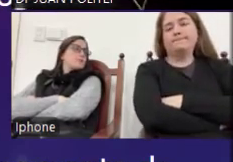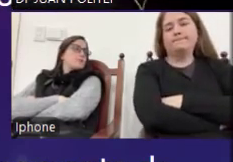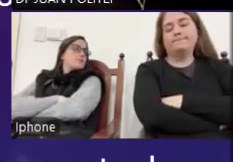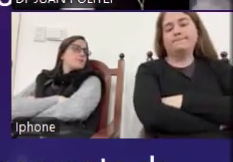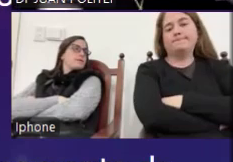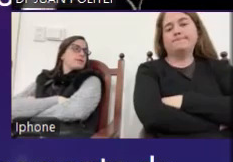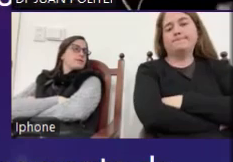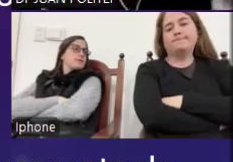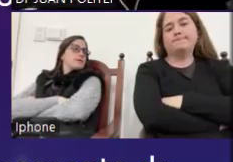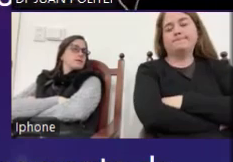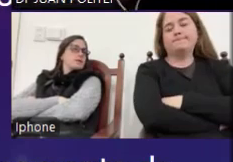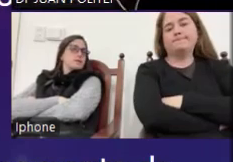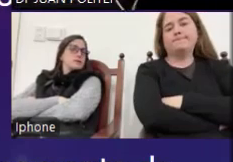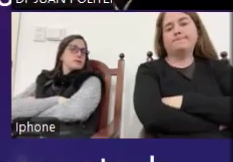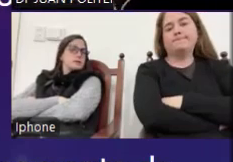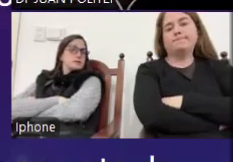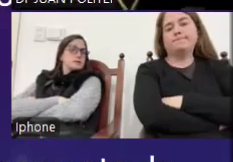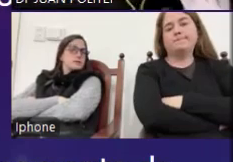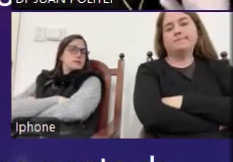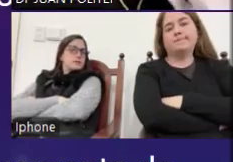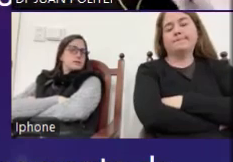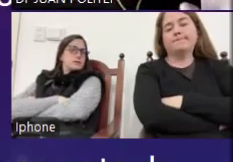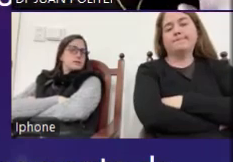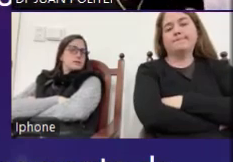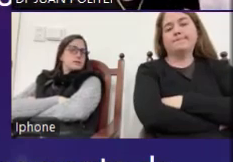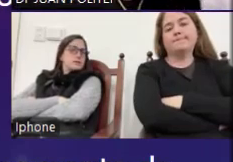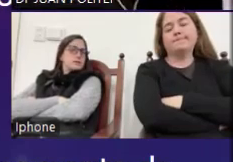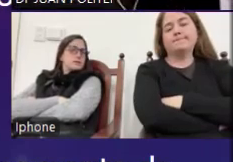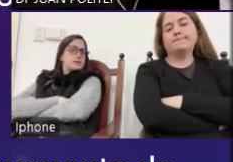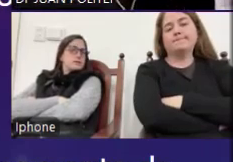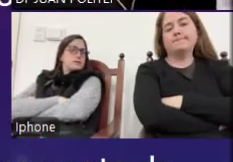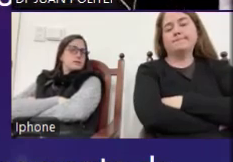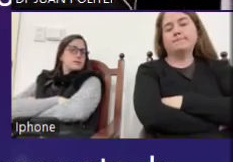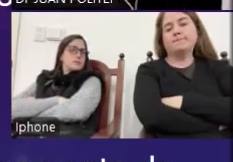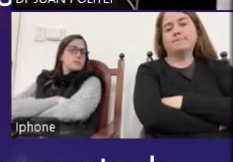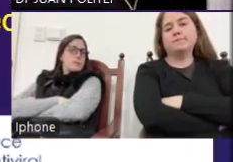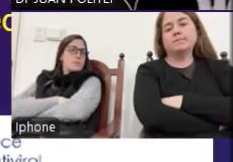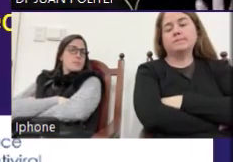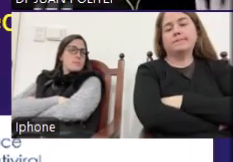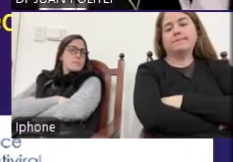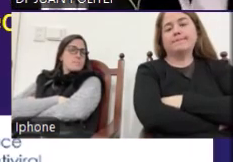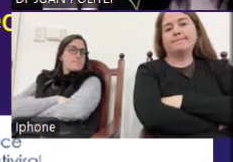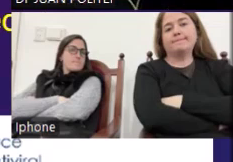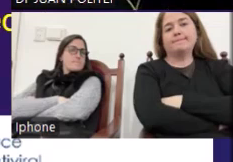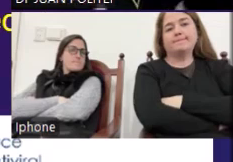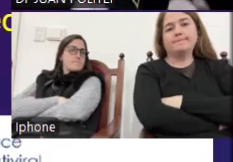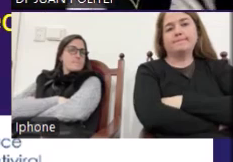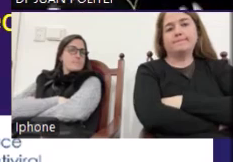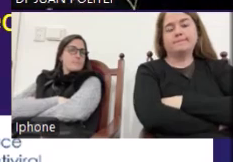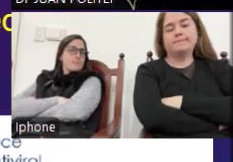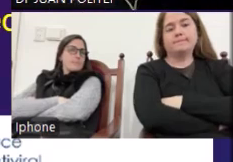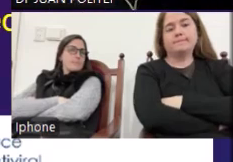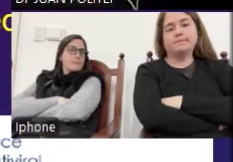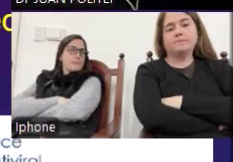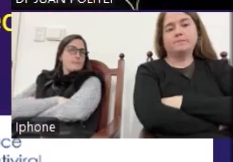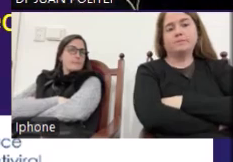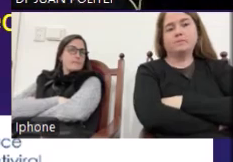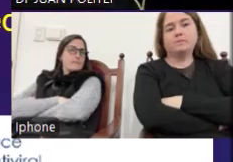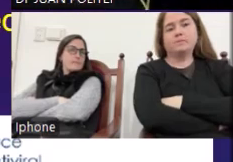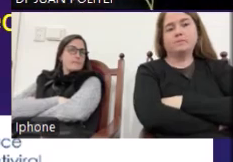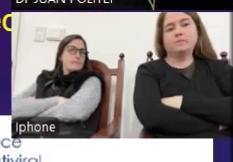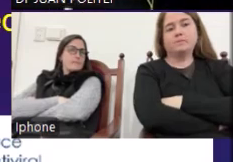podés llevar en el auto, me parece que puede ser muy interesante. Para terminar con esta parte, les comento otras cosas que se están